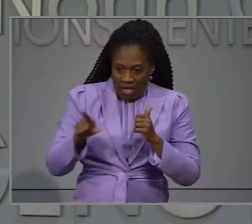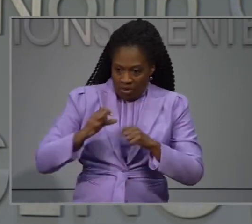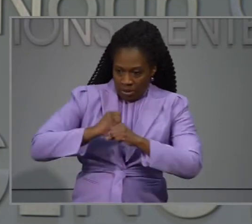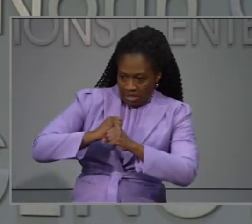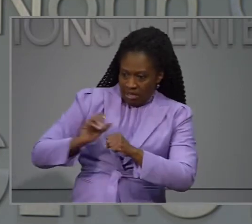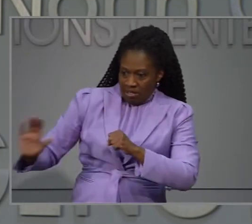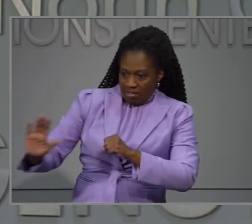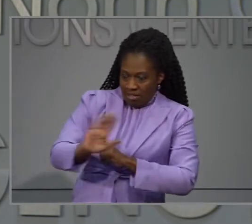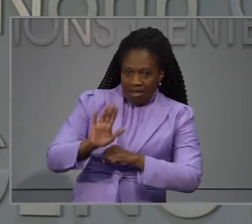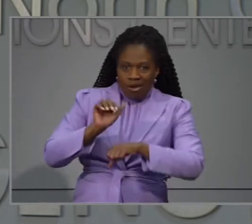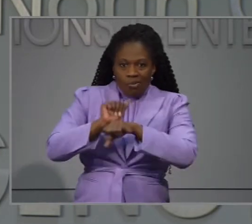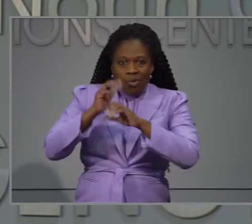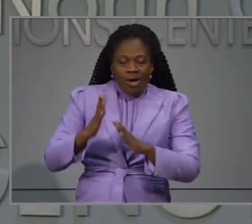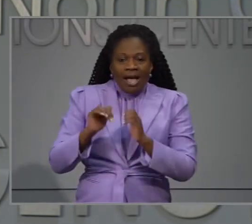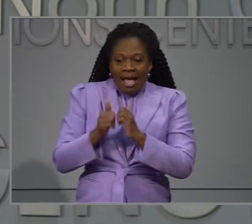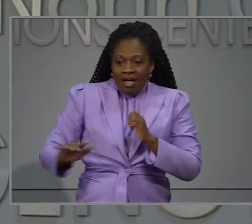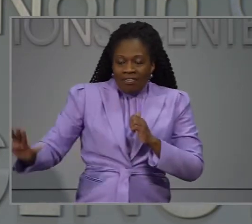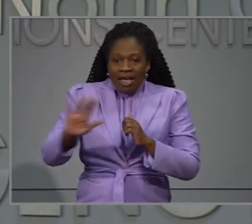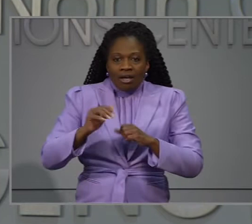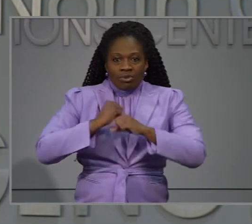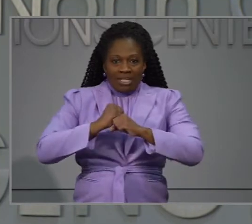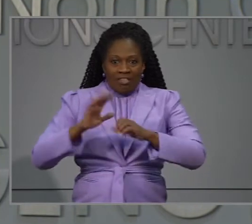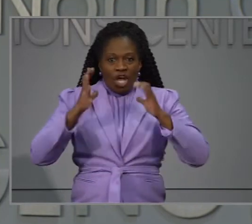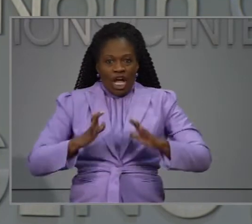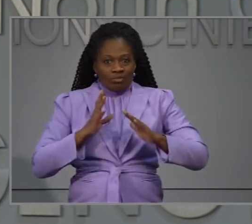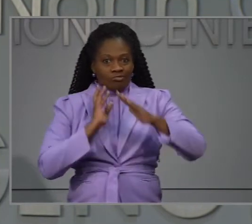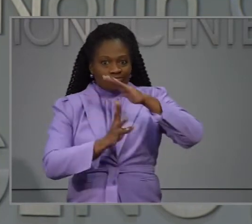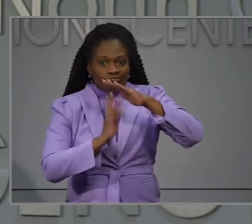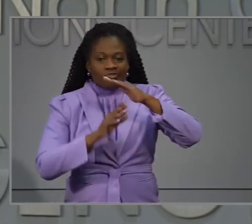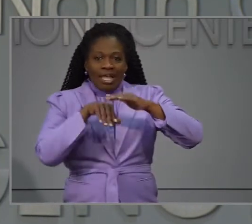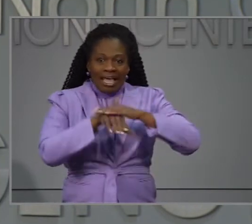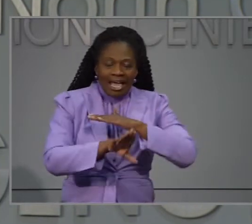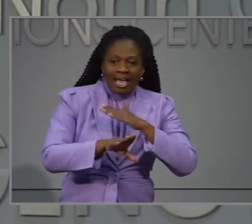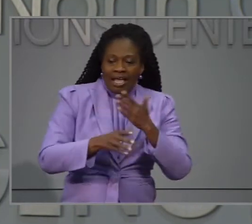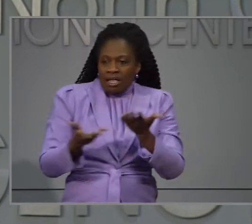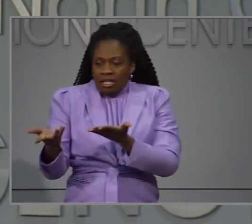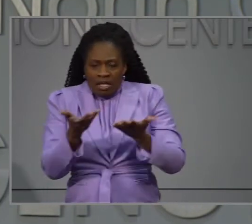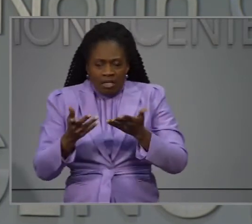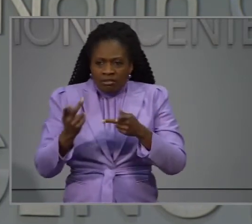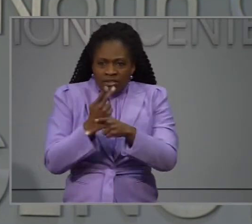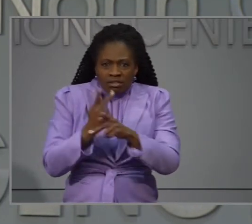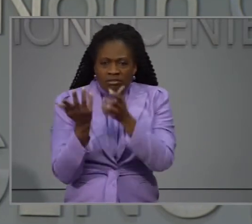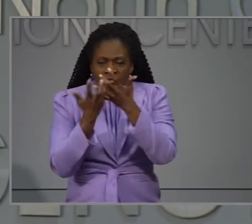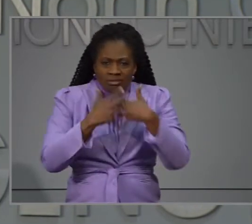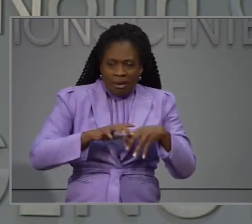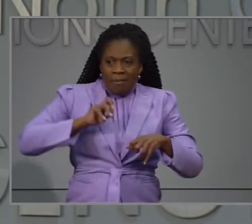acerca de cómo pueden ellos proteger a sus empleados a sus clientes